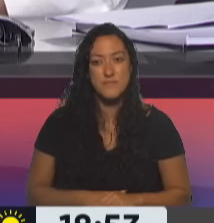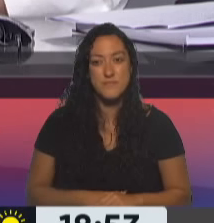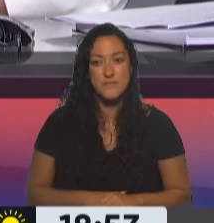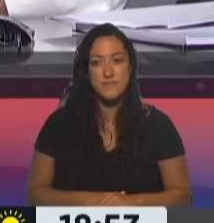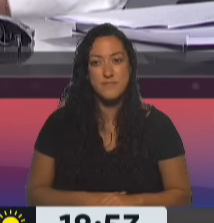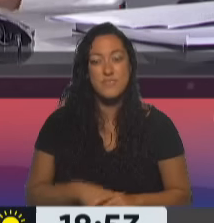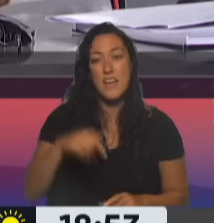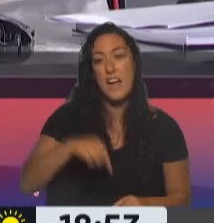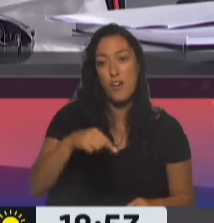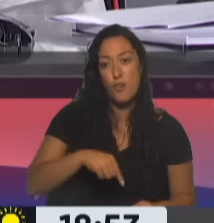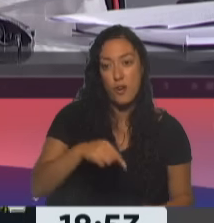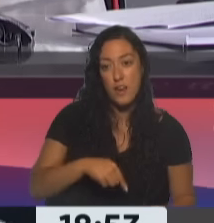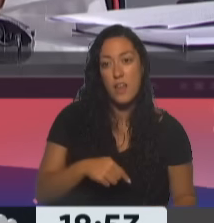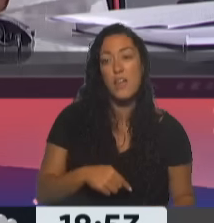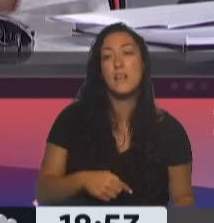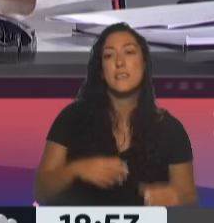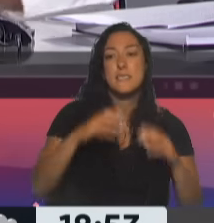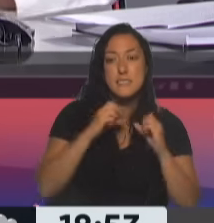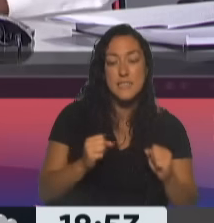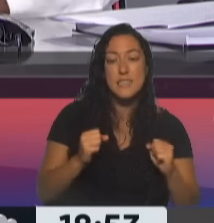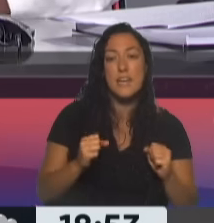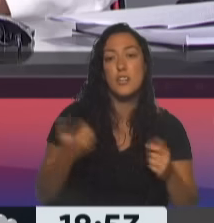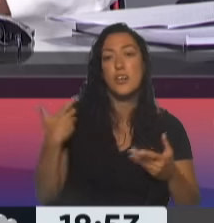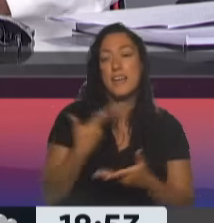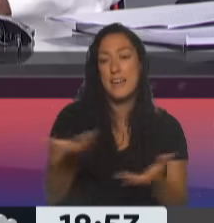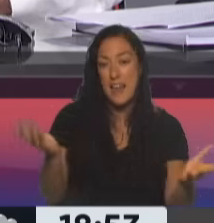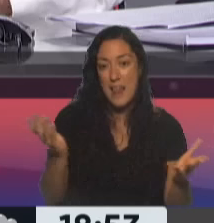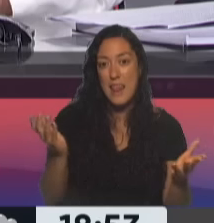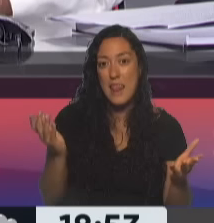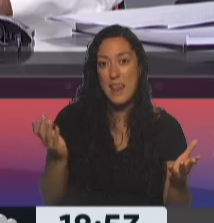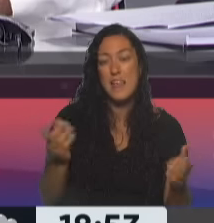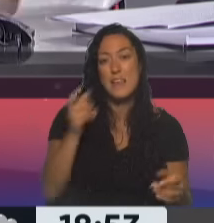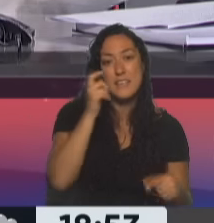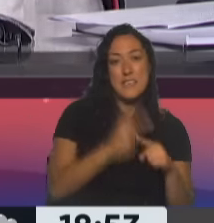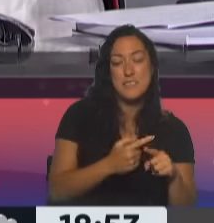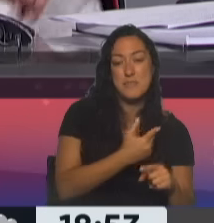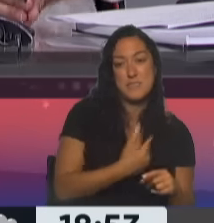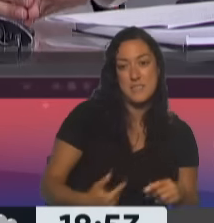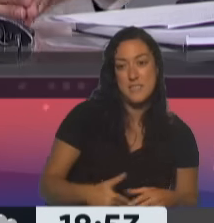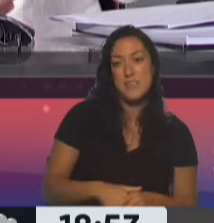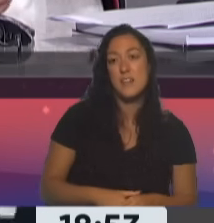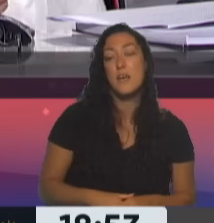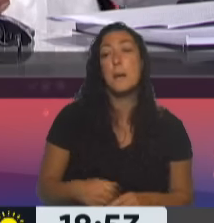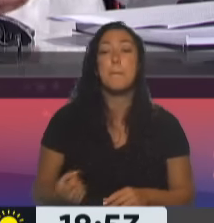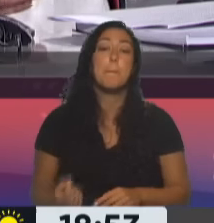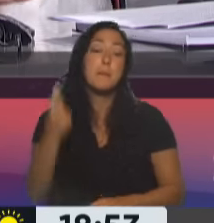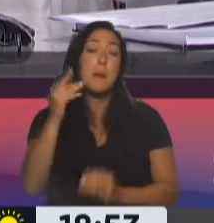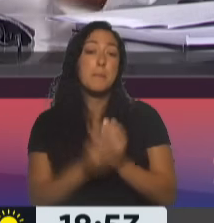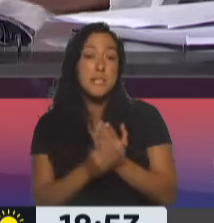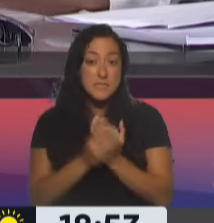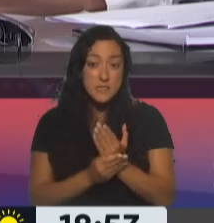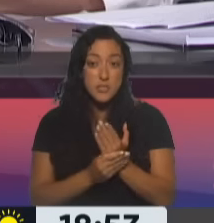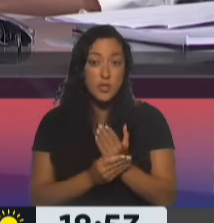es el secretario general de Naciones Unidas. El primer ministro ganó el año pasado cuando hubo